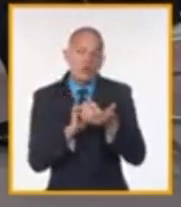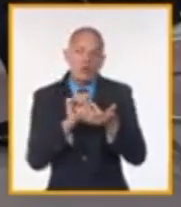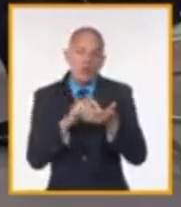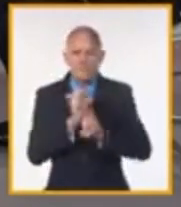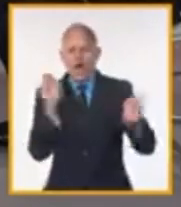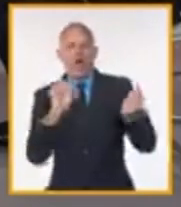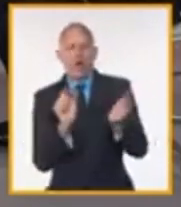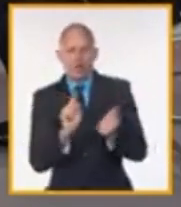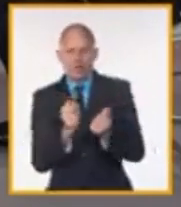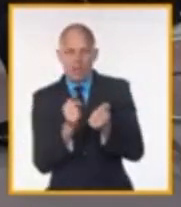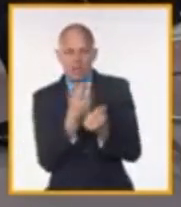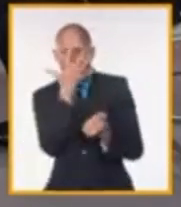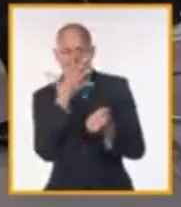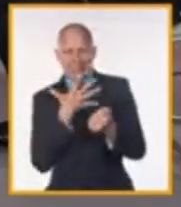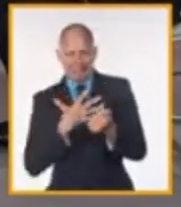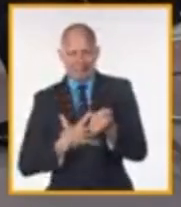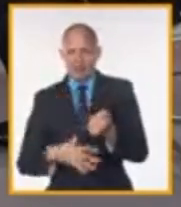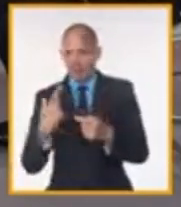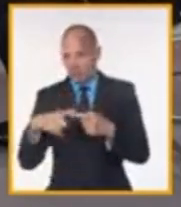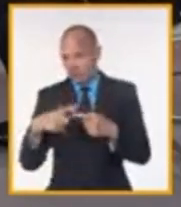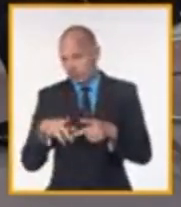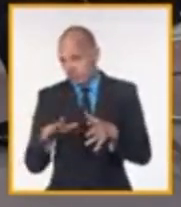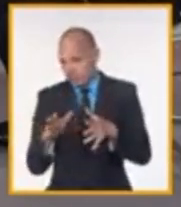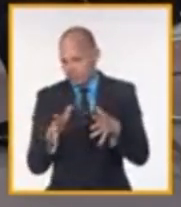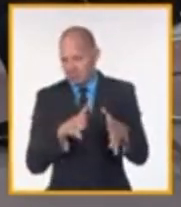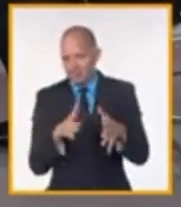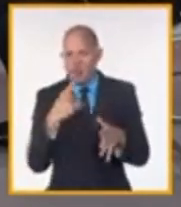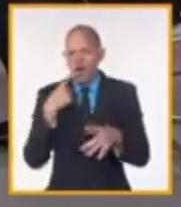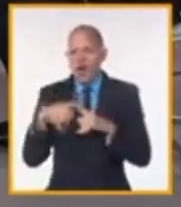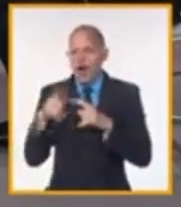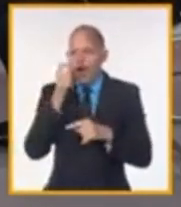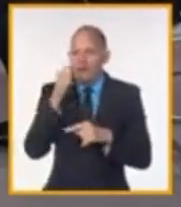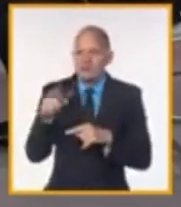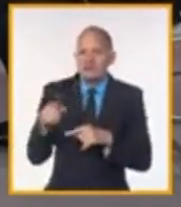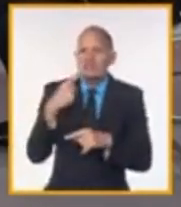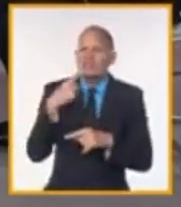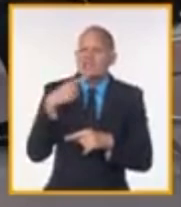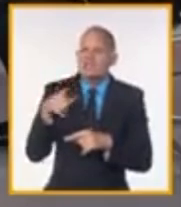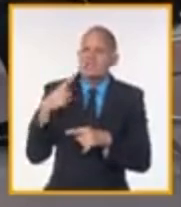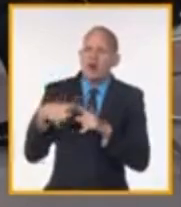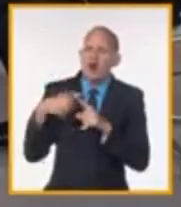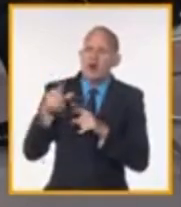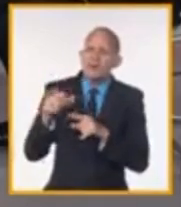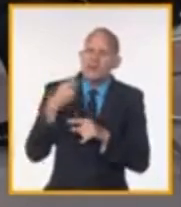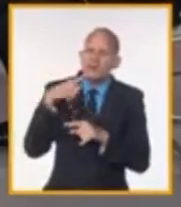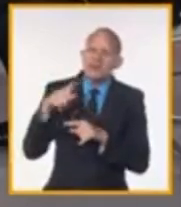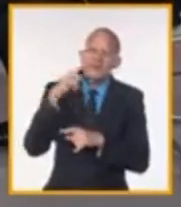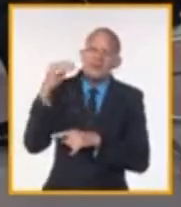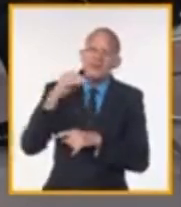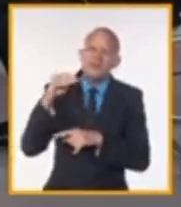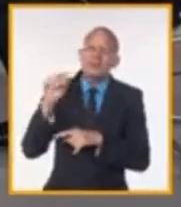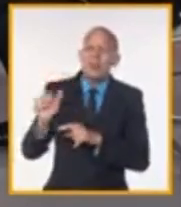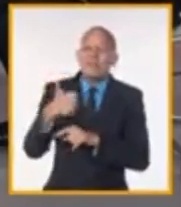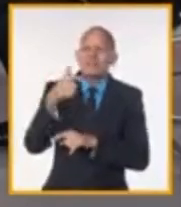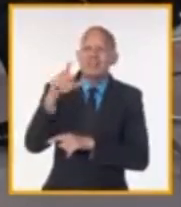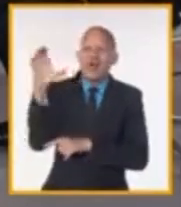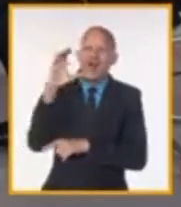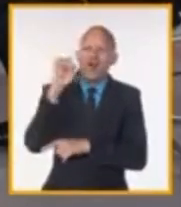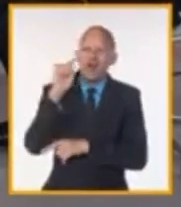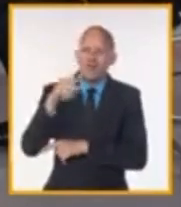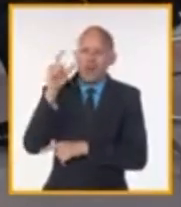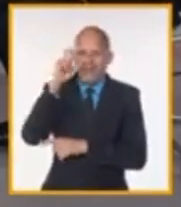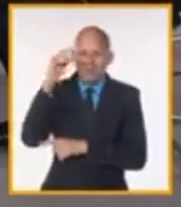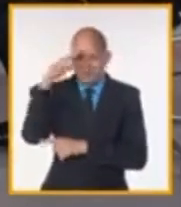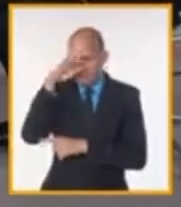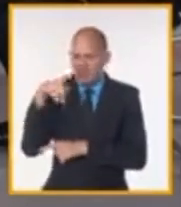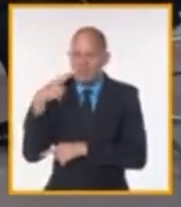que espía Petro que espía a maduro es una cosa solo una línea el nivel de